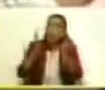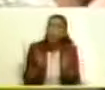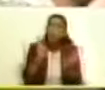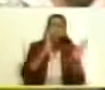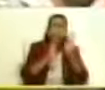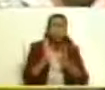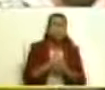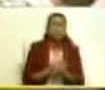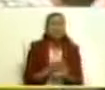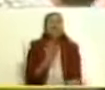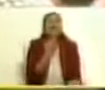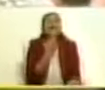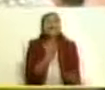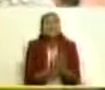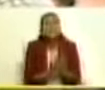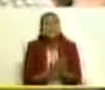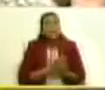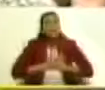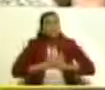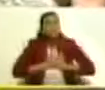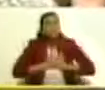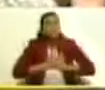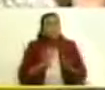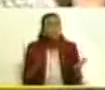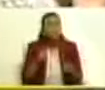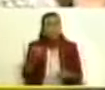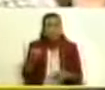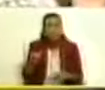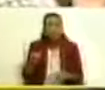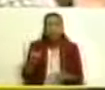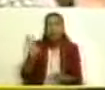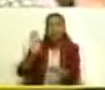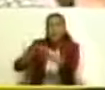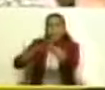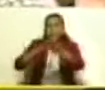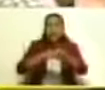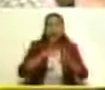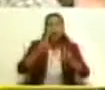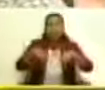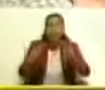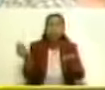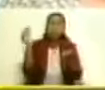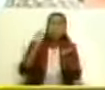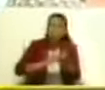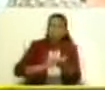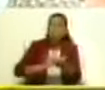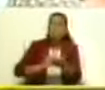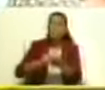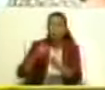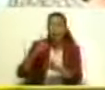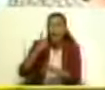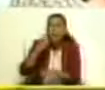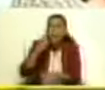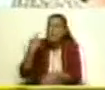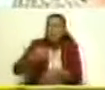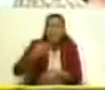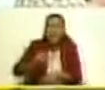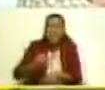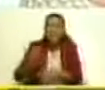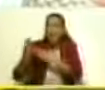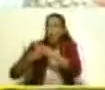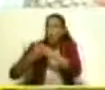Estamos muy agradecidas y agradecidos porque usted nos haya convocado nuevamente, como nos tiene acostumbradas